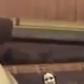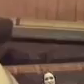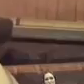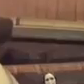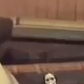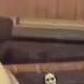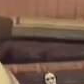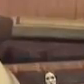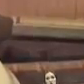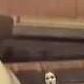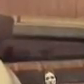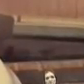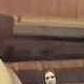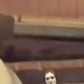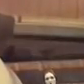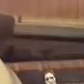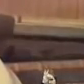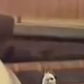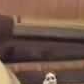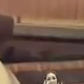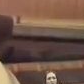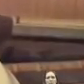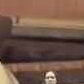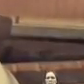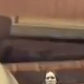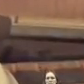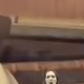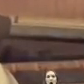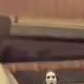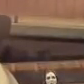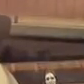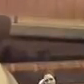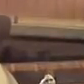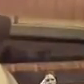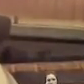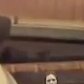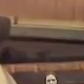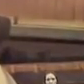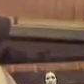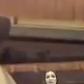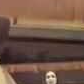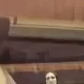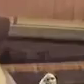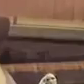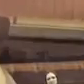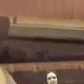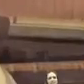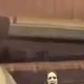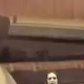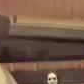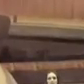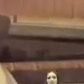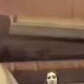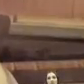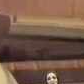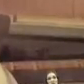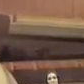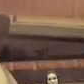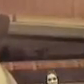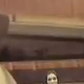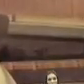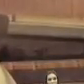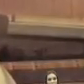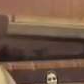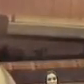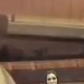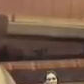centros médicos y no revisten gravedad. Nuestros policiales están fuera de peligro. Informamos que todas las capacidades